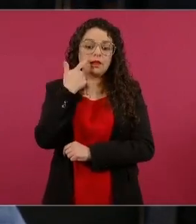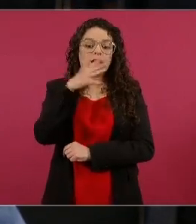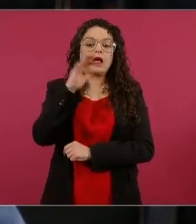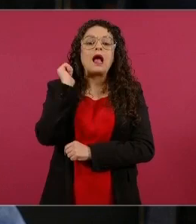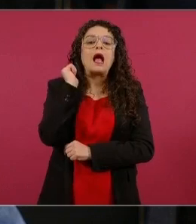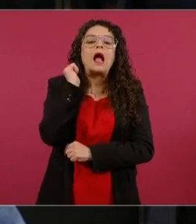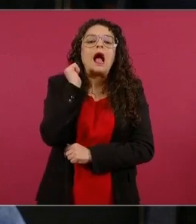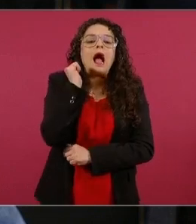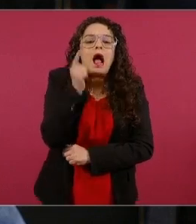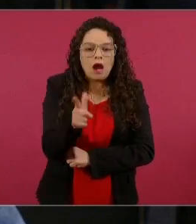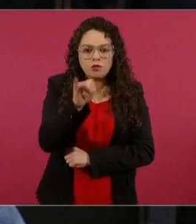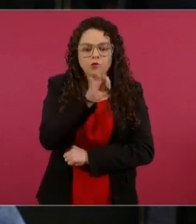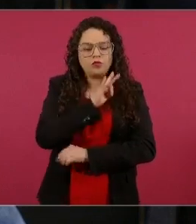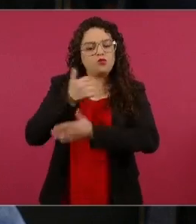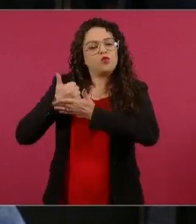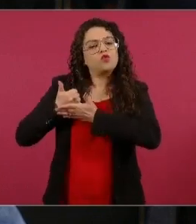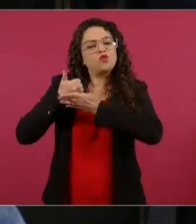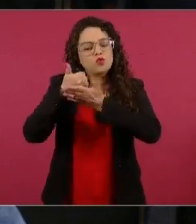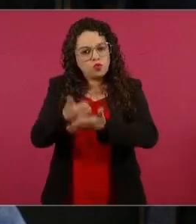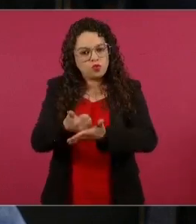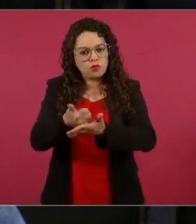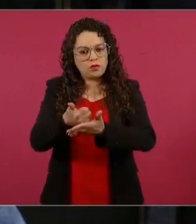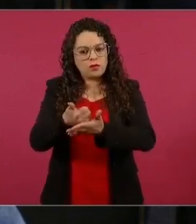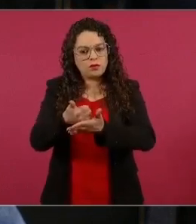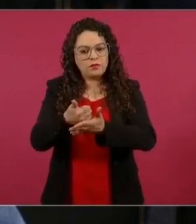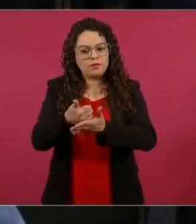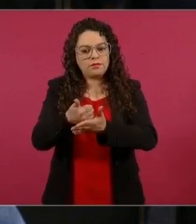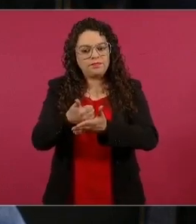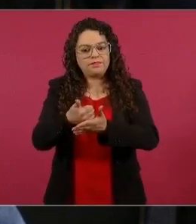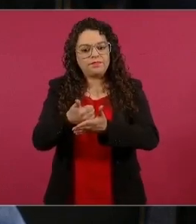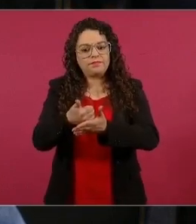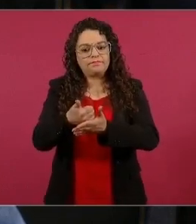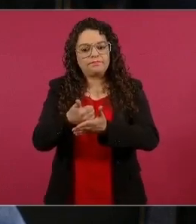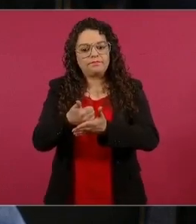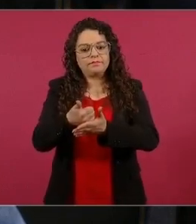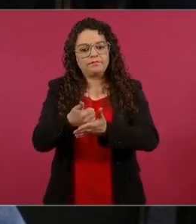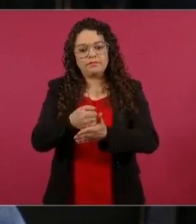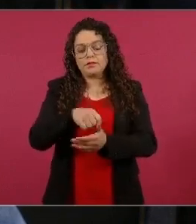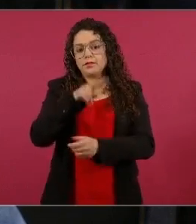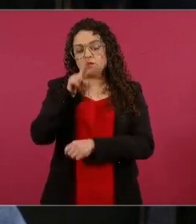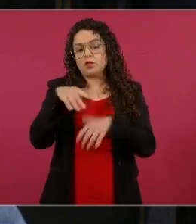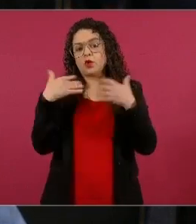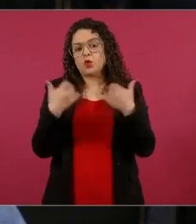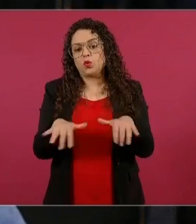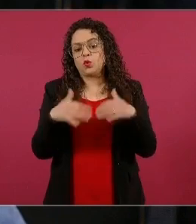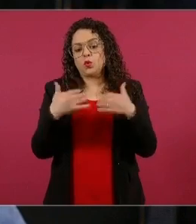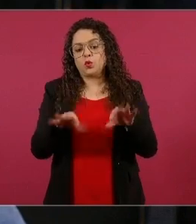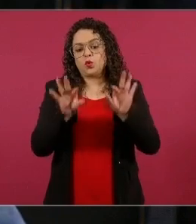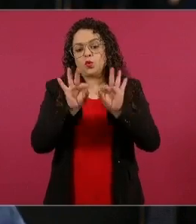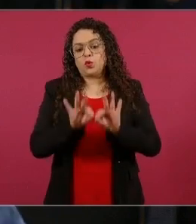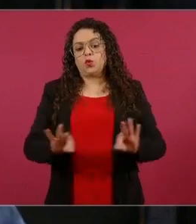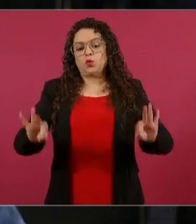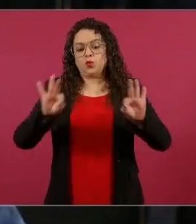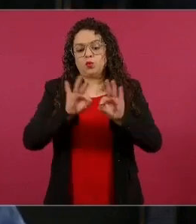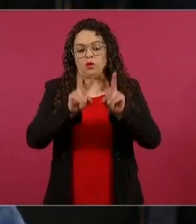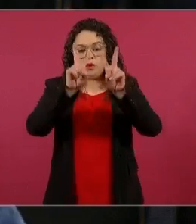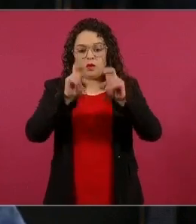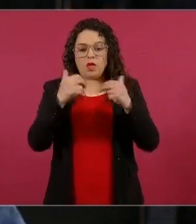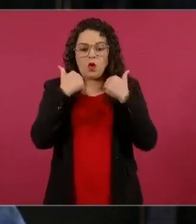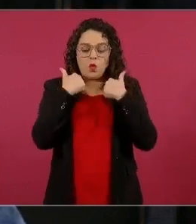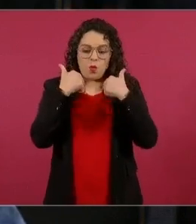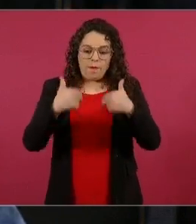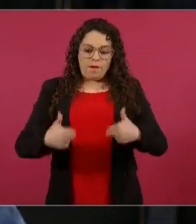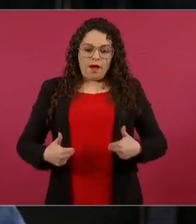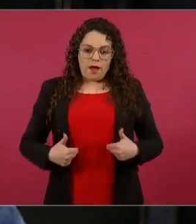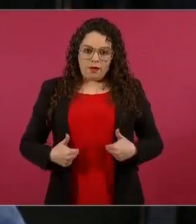hacer el tema humano es algo que particularmente no pues no puedo dejar a un lado más allá de